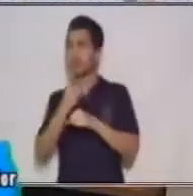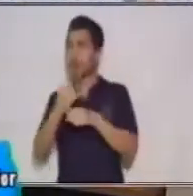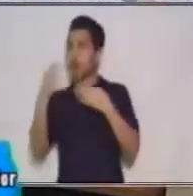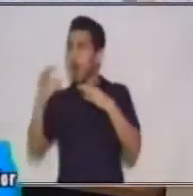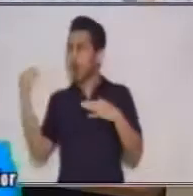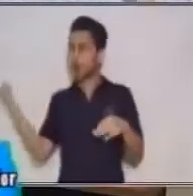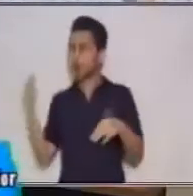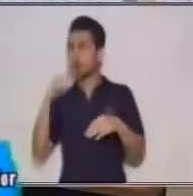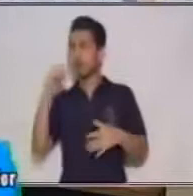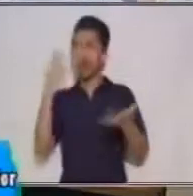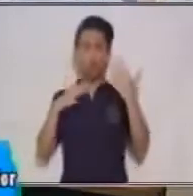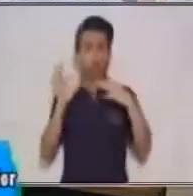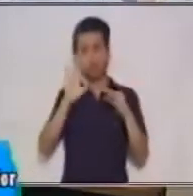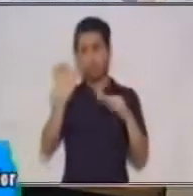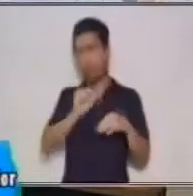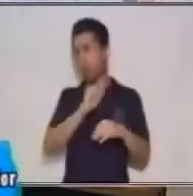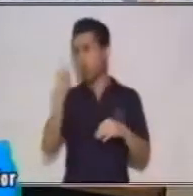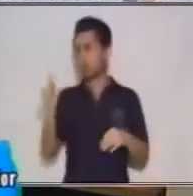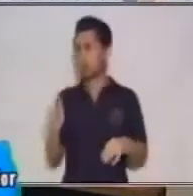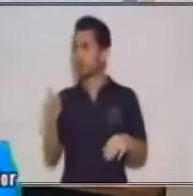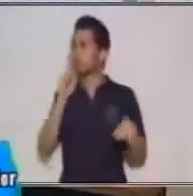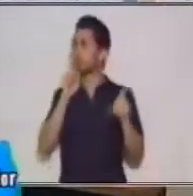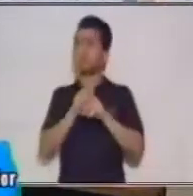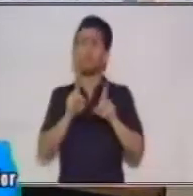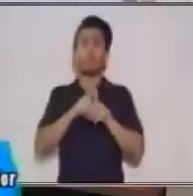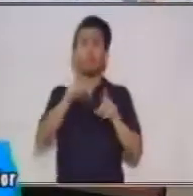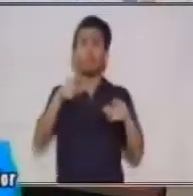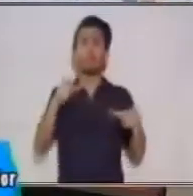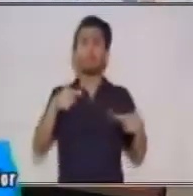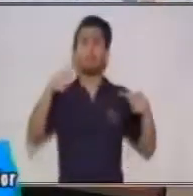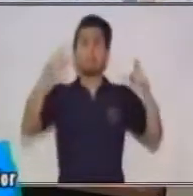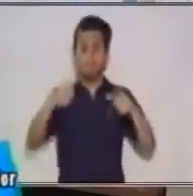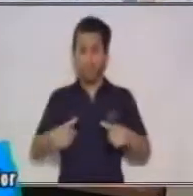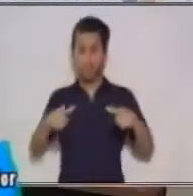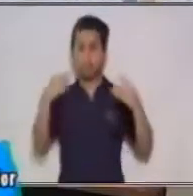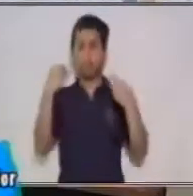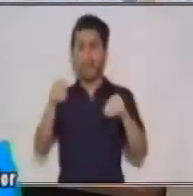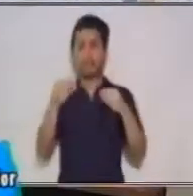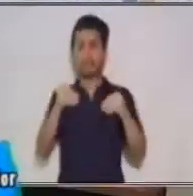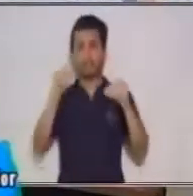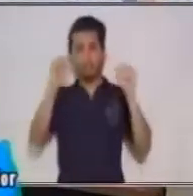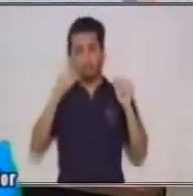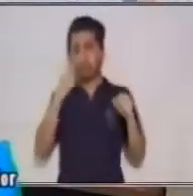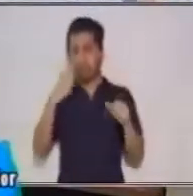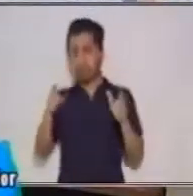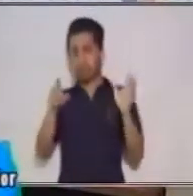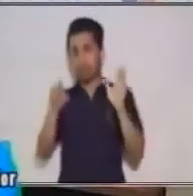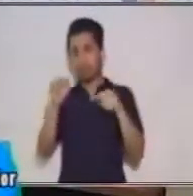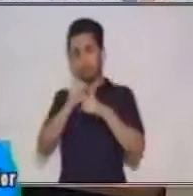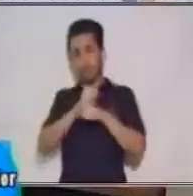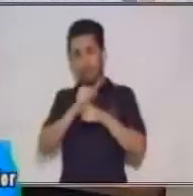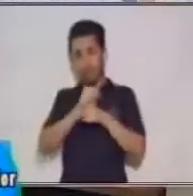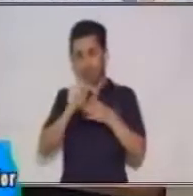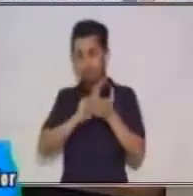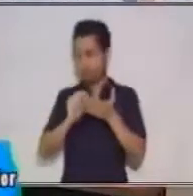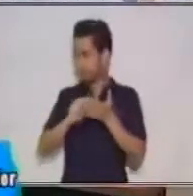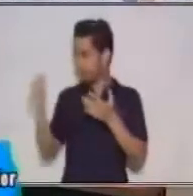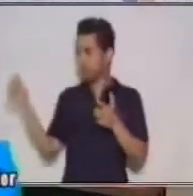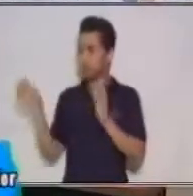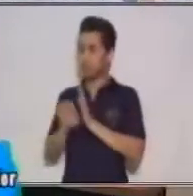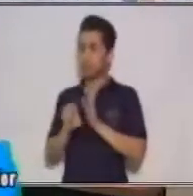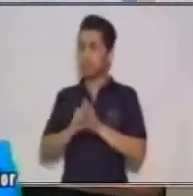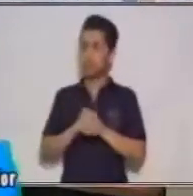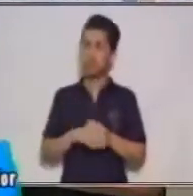ser de colores, o también platos plásticos desechables para poder hacer algunos ejercicios. Por ejemplo,